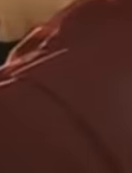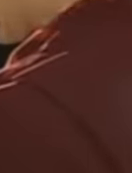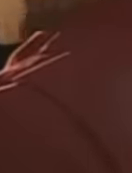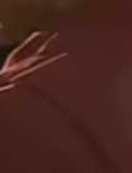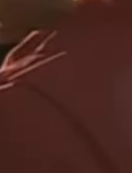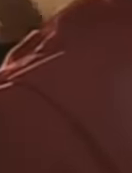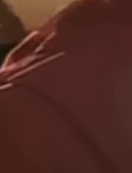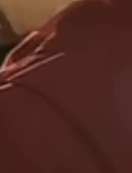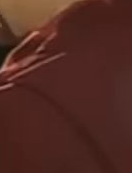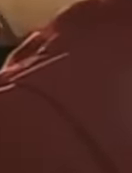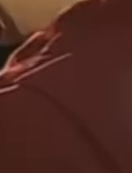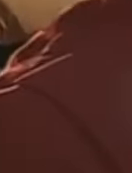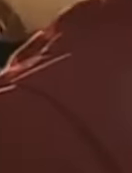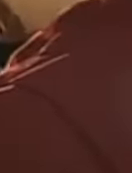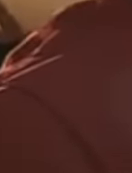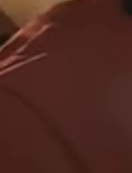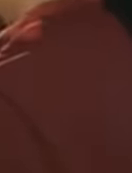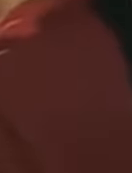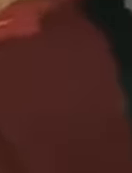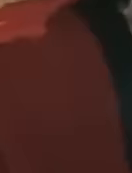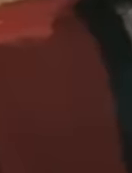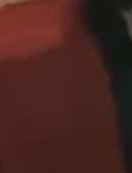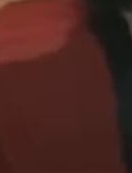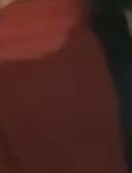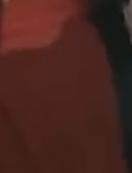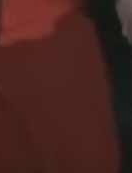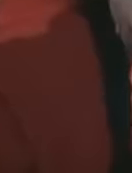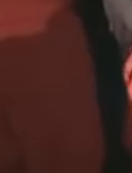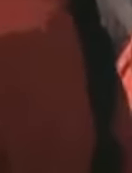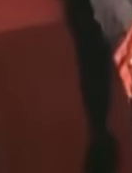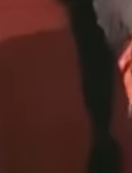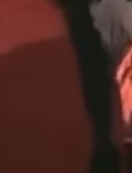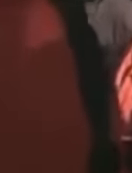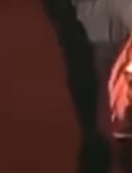presidente. Neida, probando, Neida. Ajá,